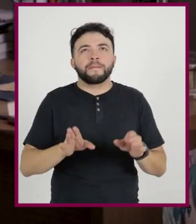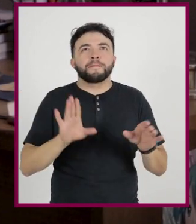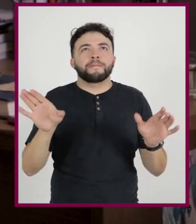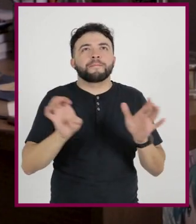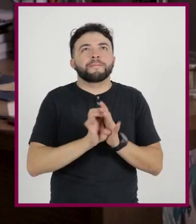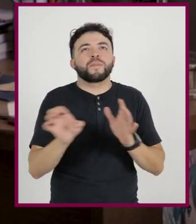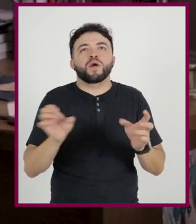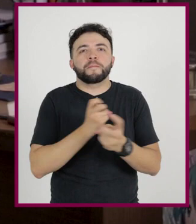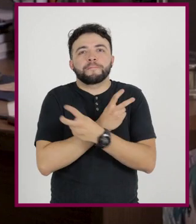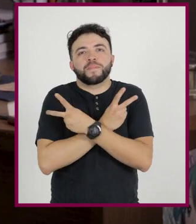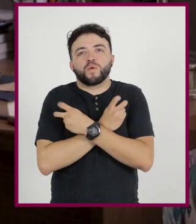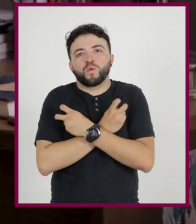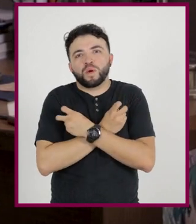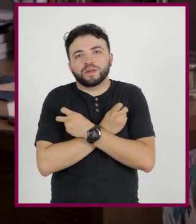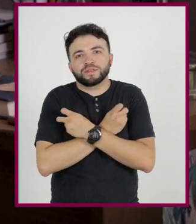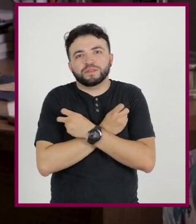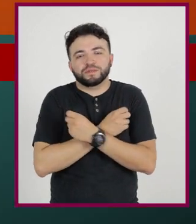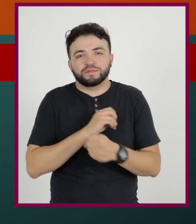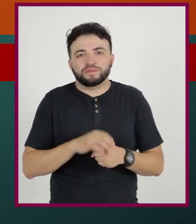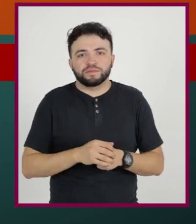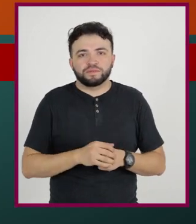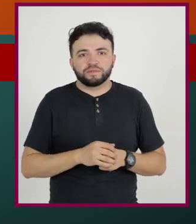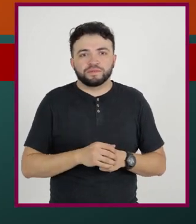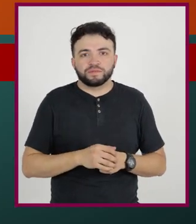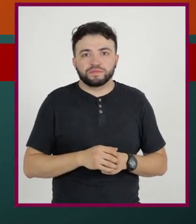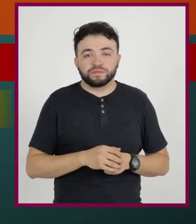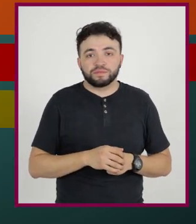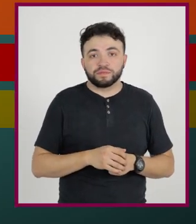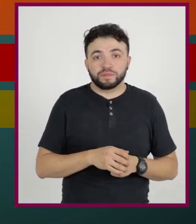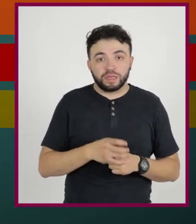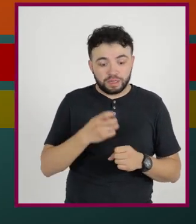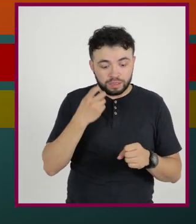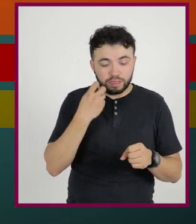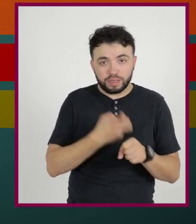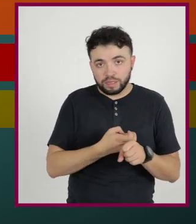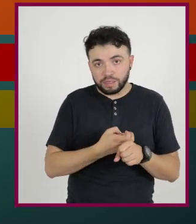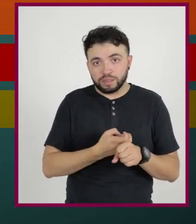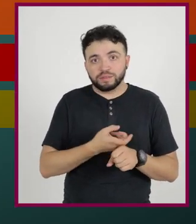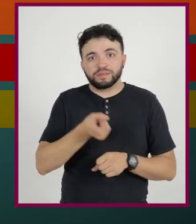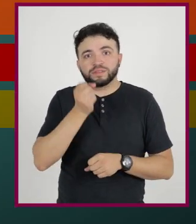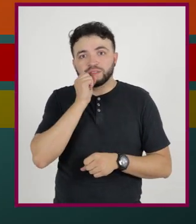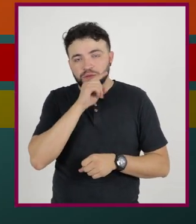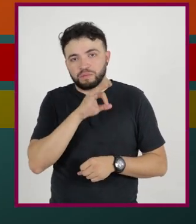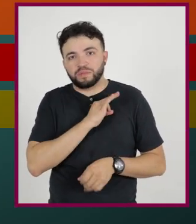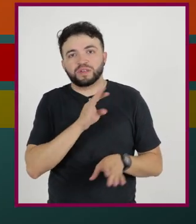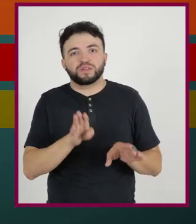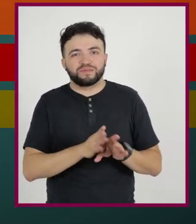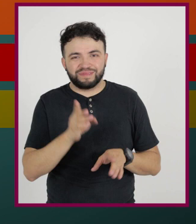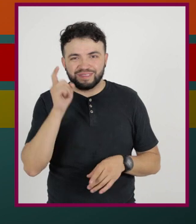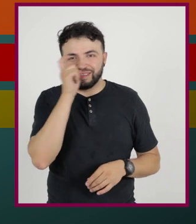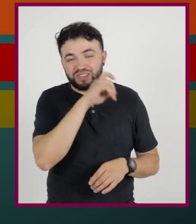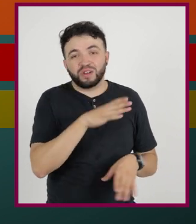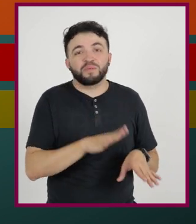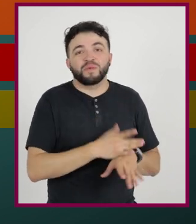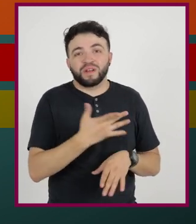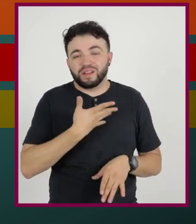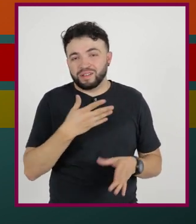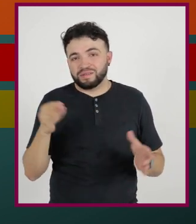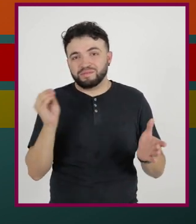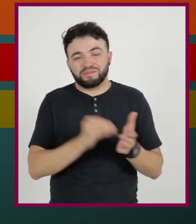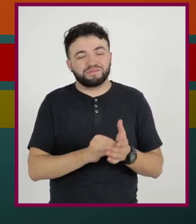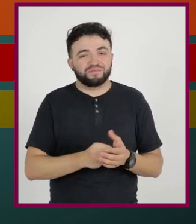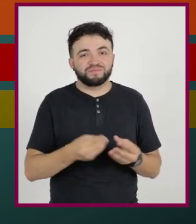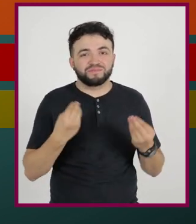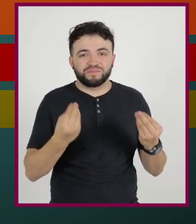como el esqueleto o las partes del texto. Los recursos estilísticos también pueden resultar complejos porque incluyen